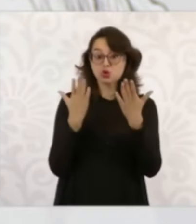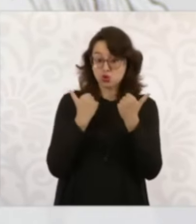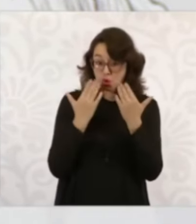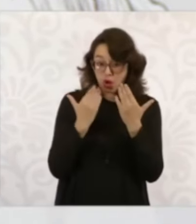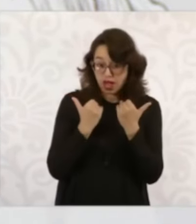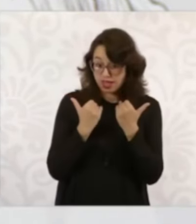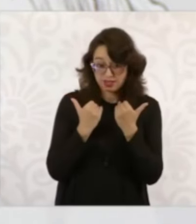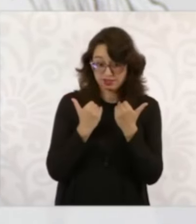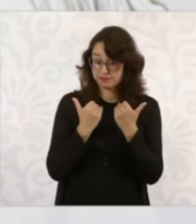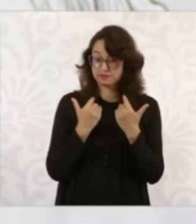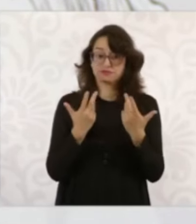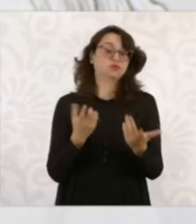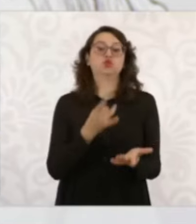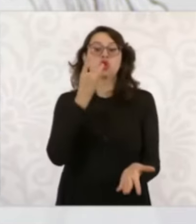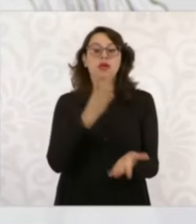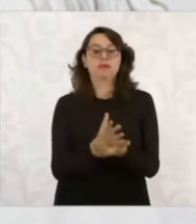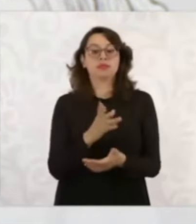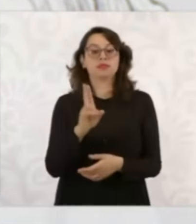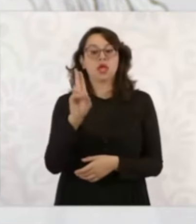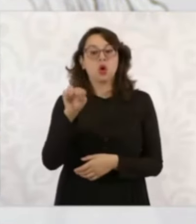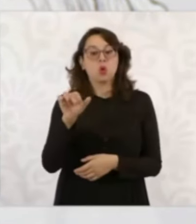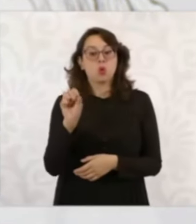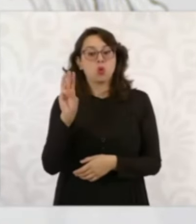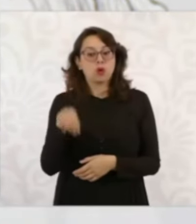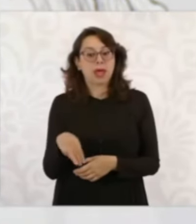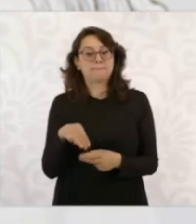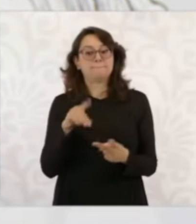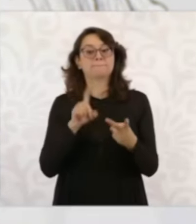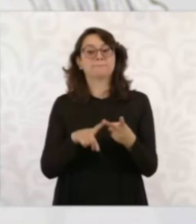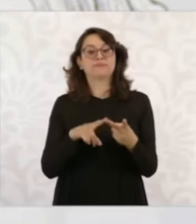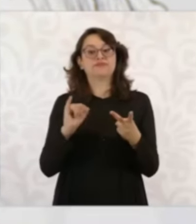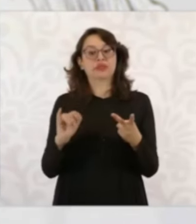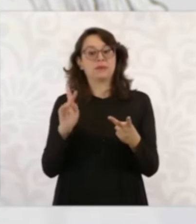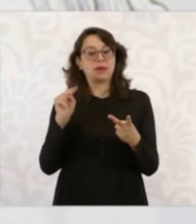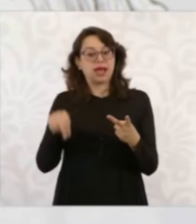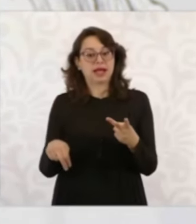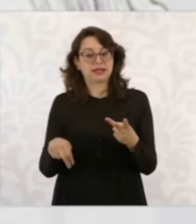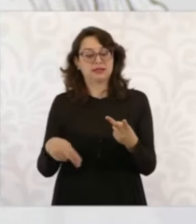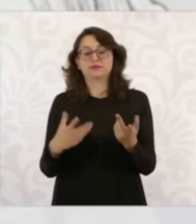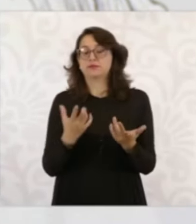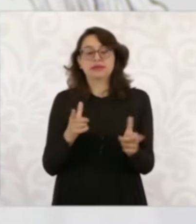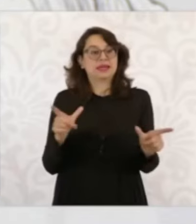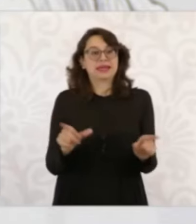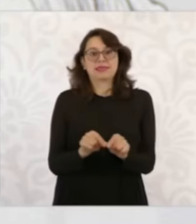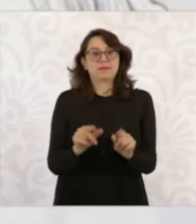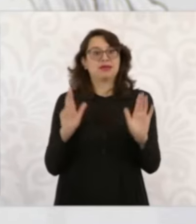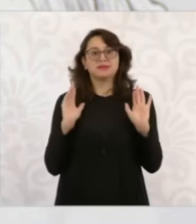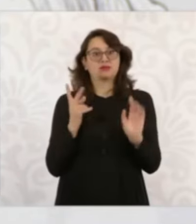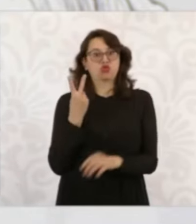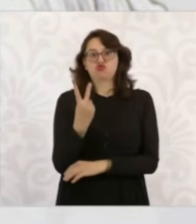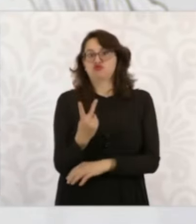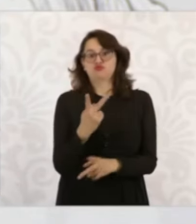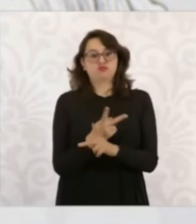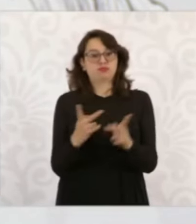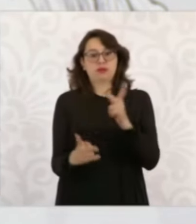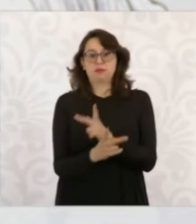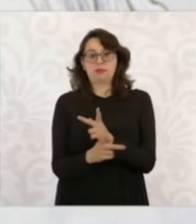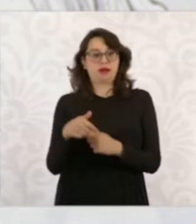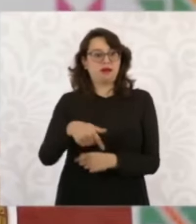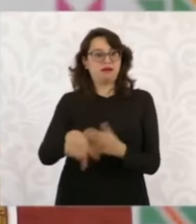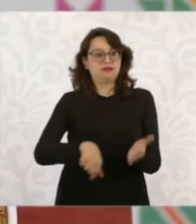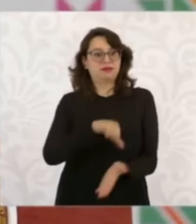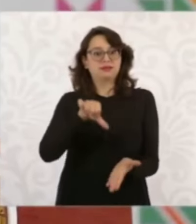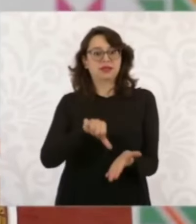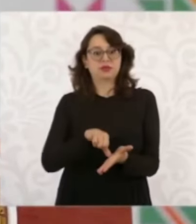UNAM y el Politécnico, por lo menos en el centro del país, en la Ciudad de México o en la zona